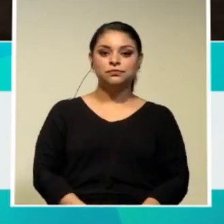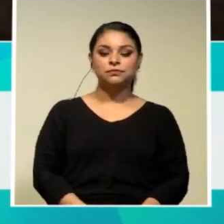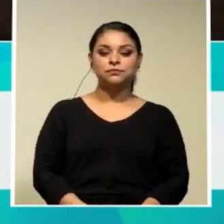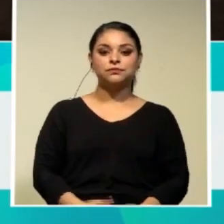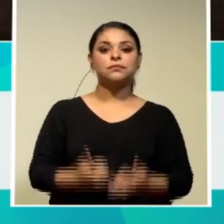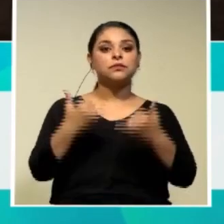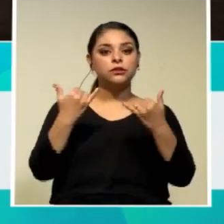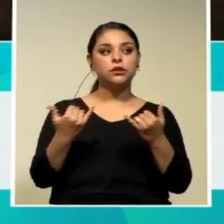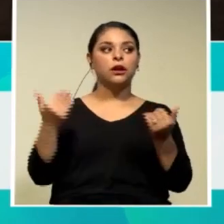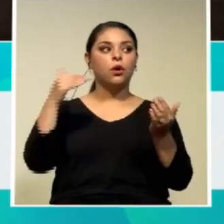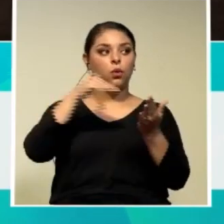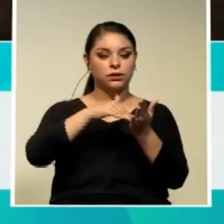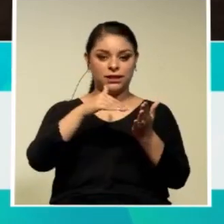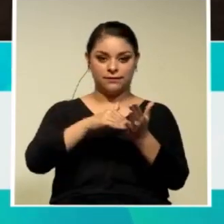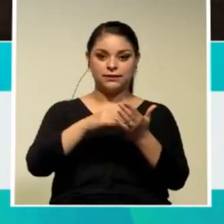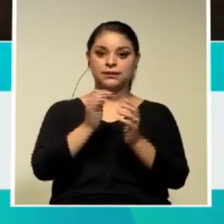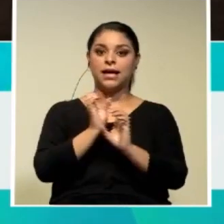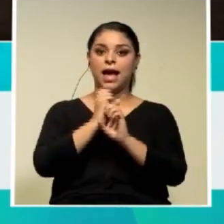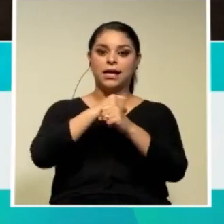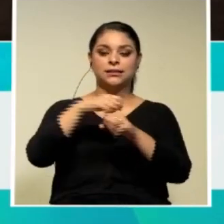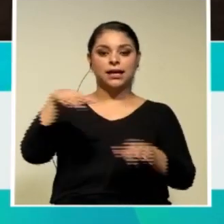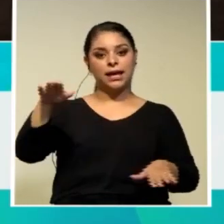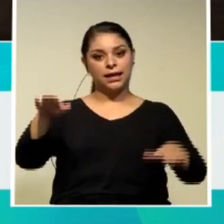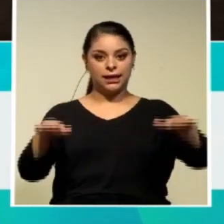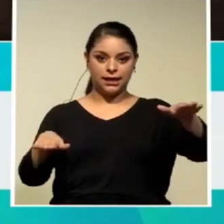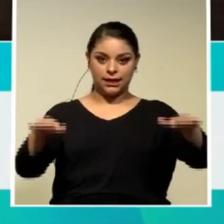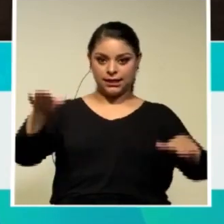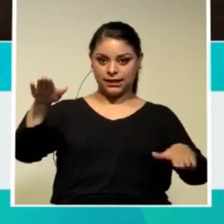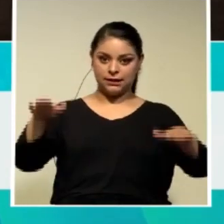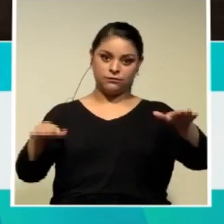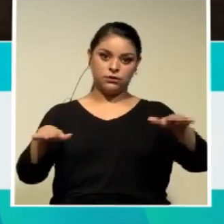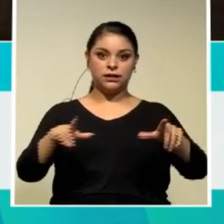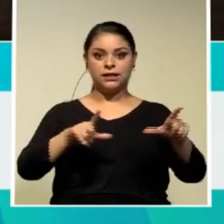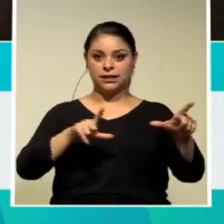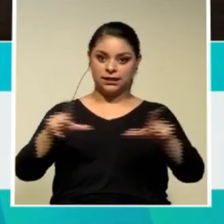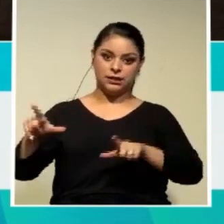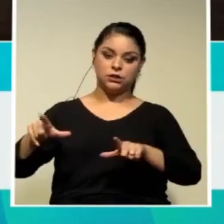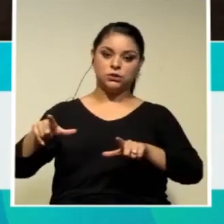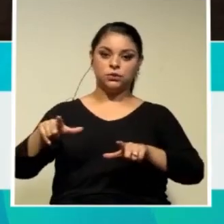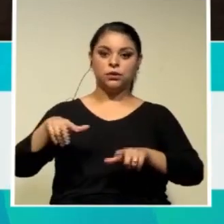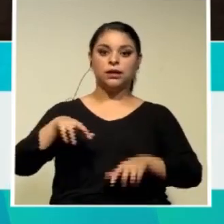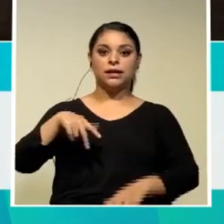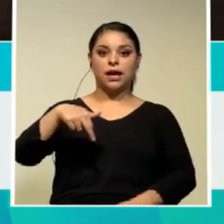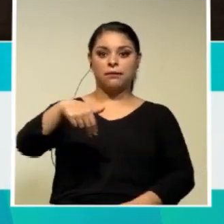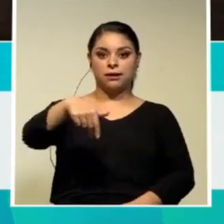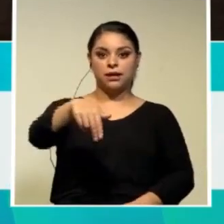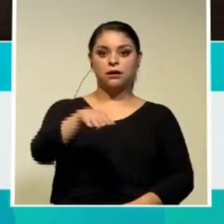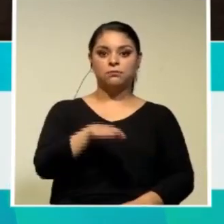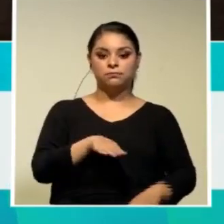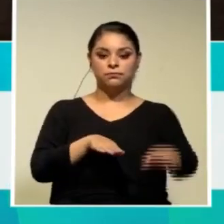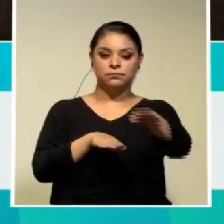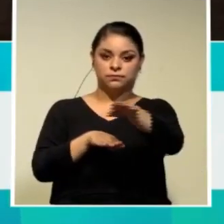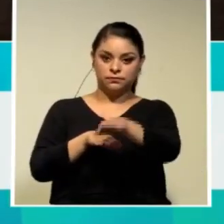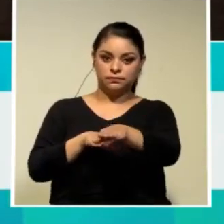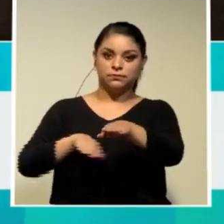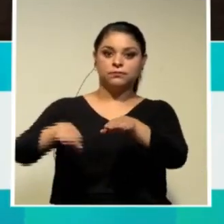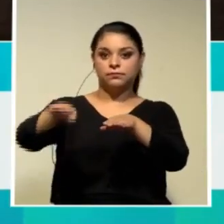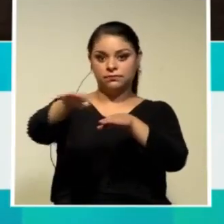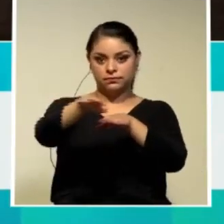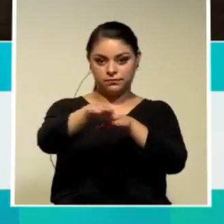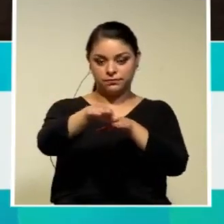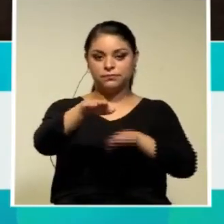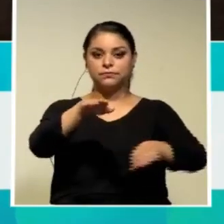otra vez. Haciendo equilibrio, niña güey. Ya, otra vámonos, vez. Caminen. Voy caminamos, así. Caminamos.